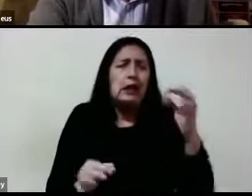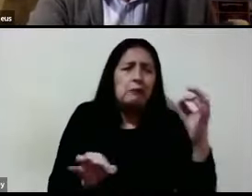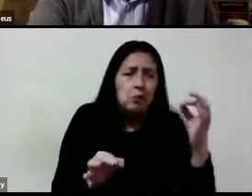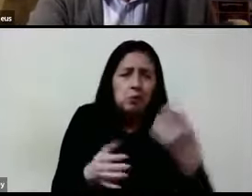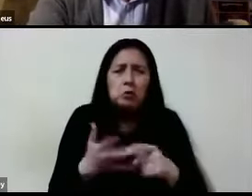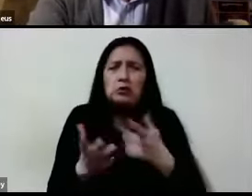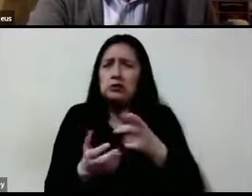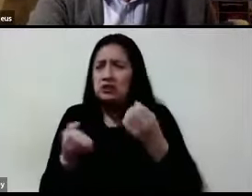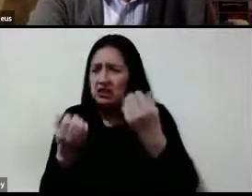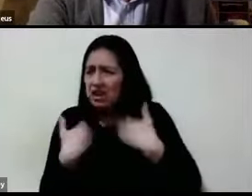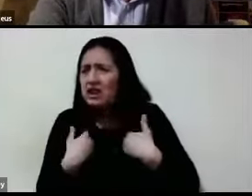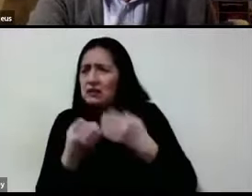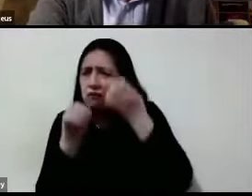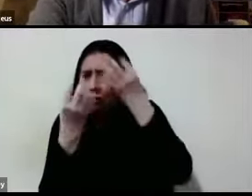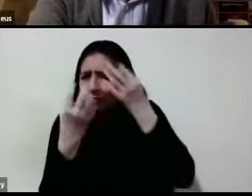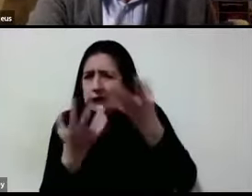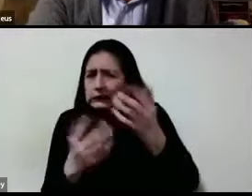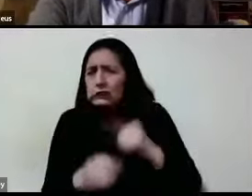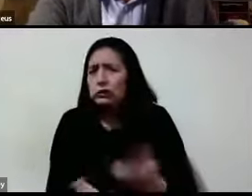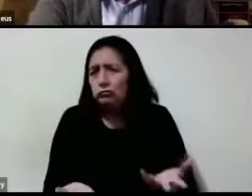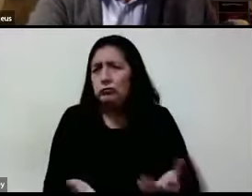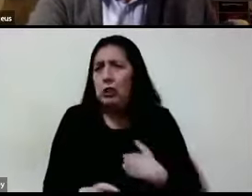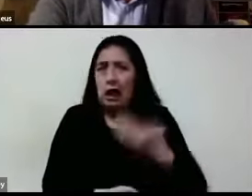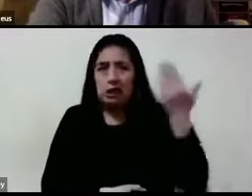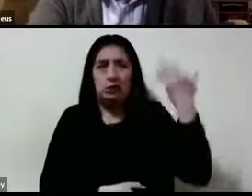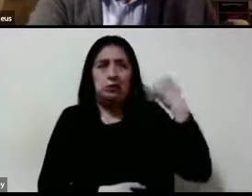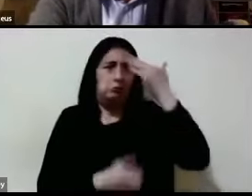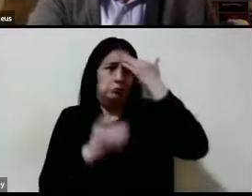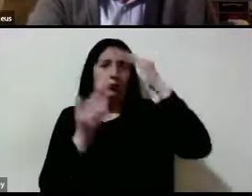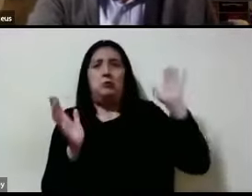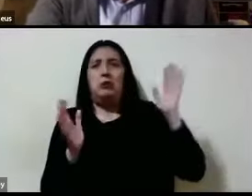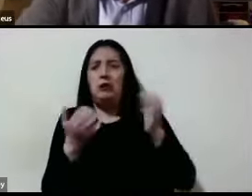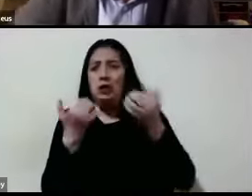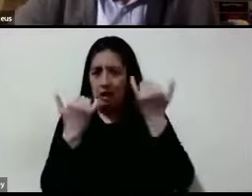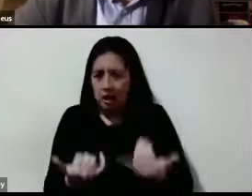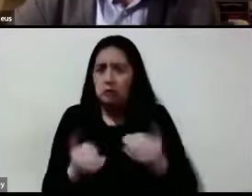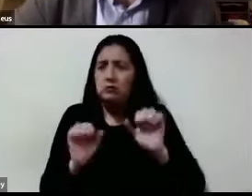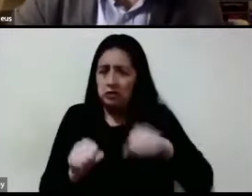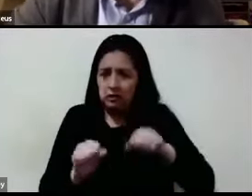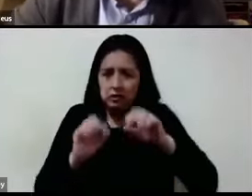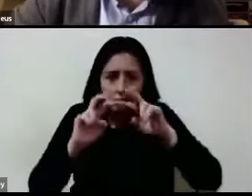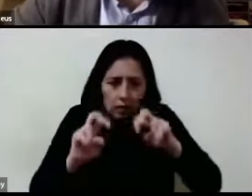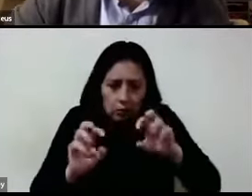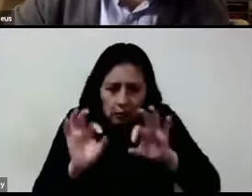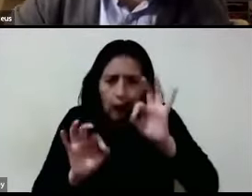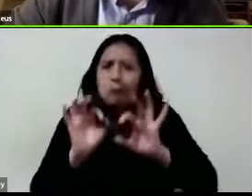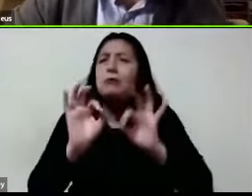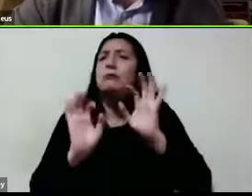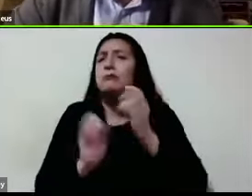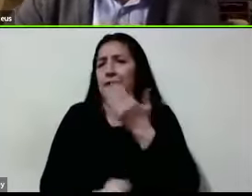información al alcance de la mano, simplemente que no sabían utilizarla. Ahora lo están distribuyendo mejor.